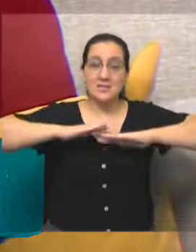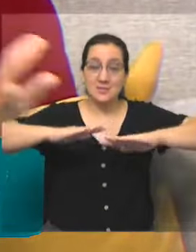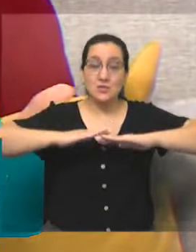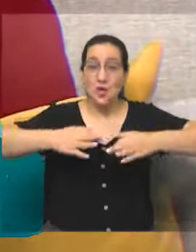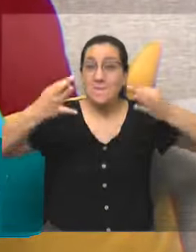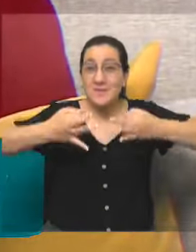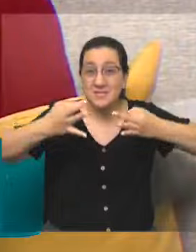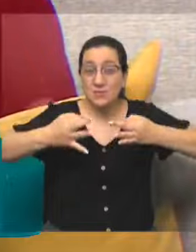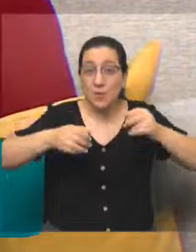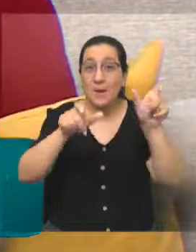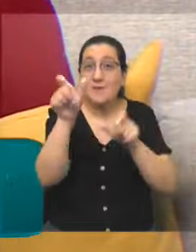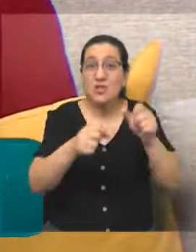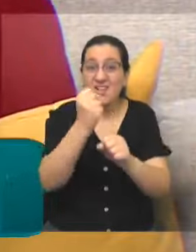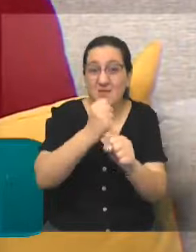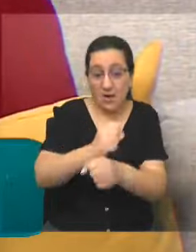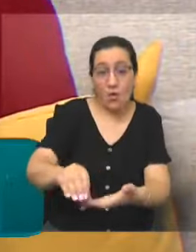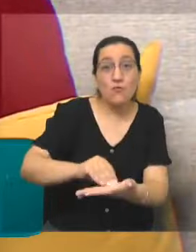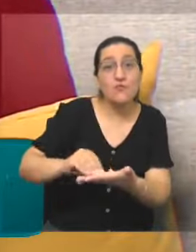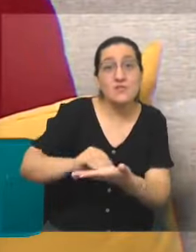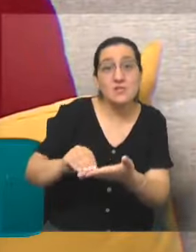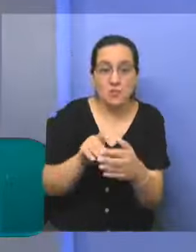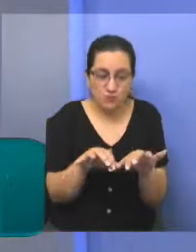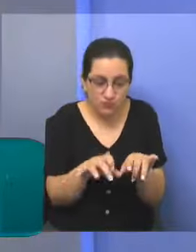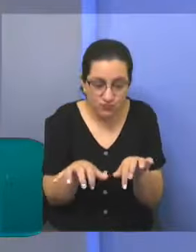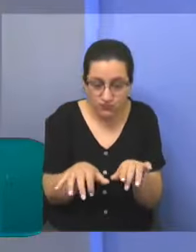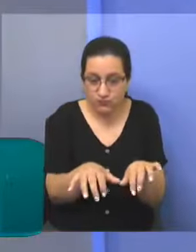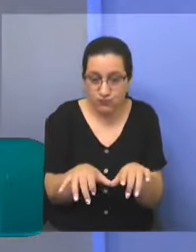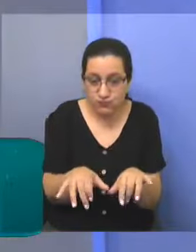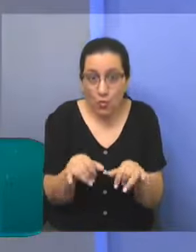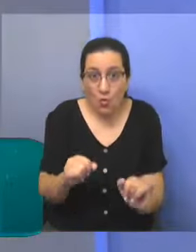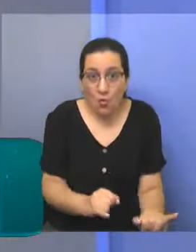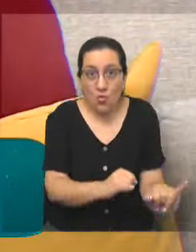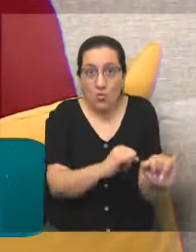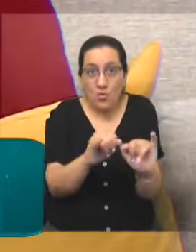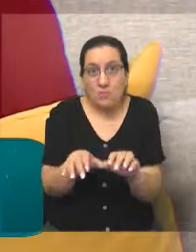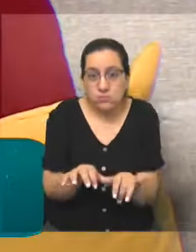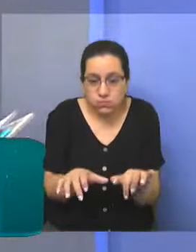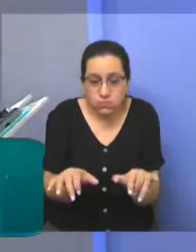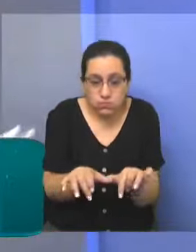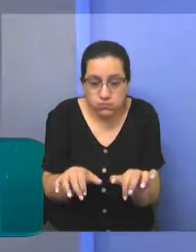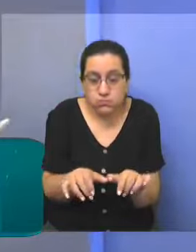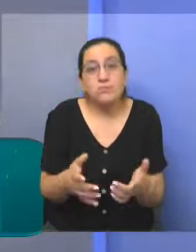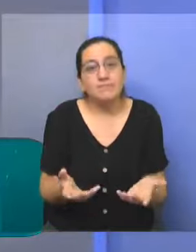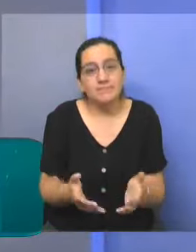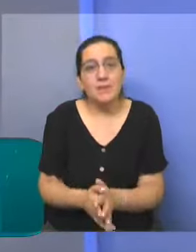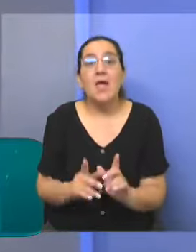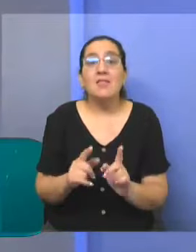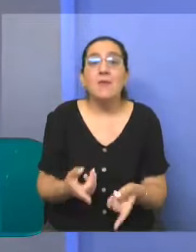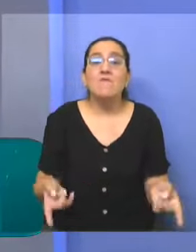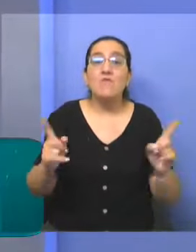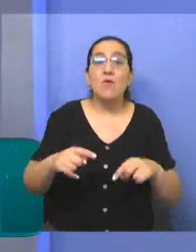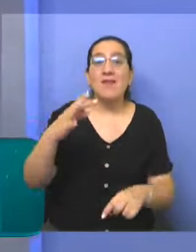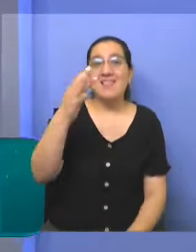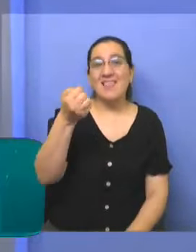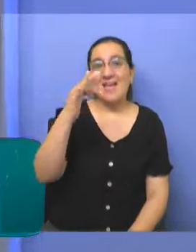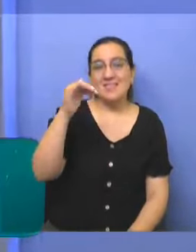oficinistas o para quienes tienen que trabajar de una forma más sedentaria. Muy bien. Y también vuelve nuestra gran Tatiana